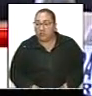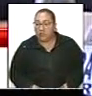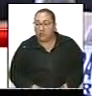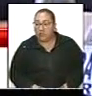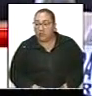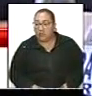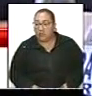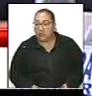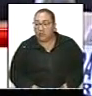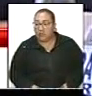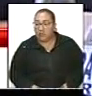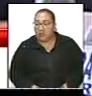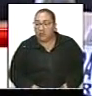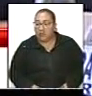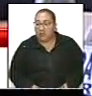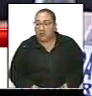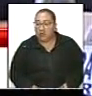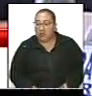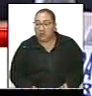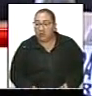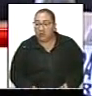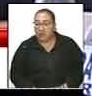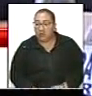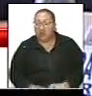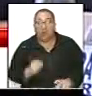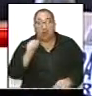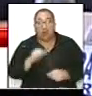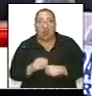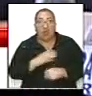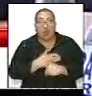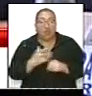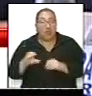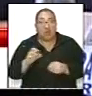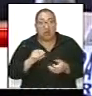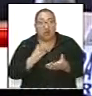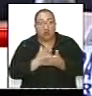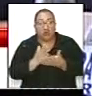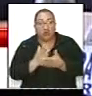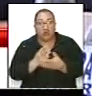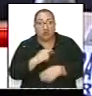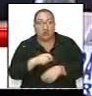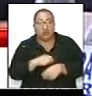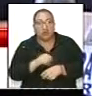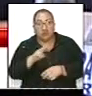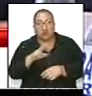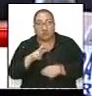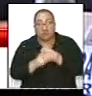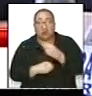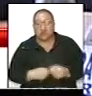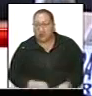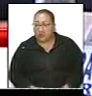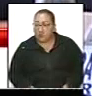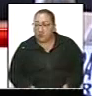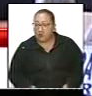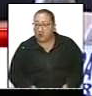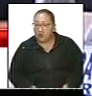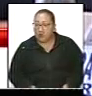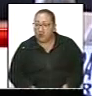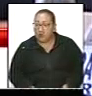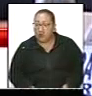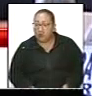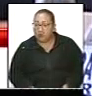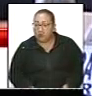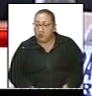esto es antes de la ley universitaria, que el poder generar una carrera muchas veces demoraba hasta 2, 3 años. Es decir, el